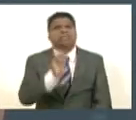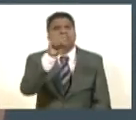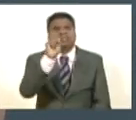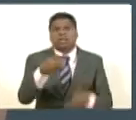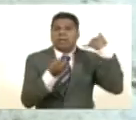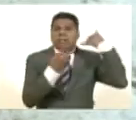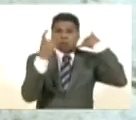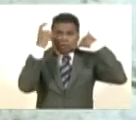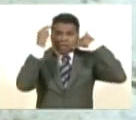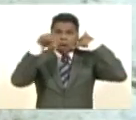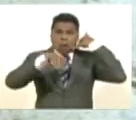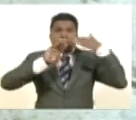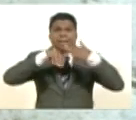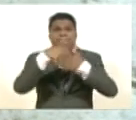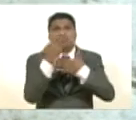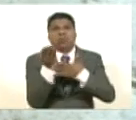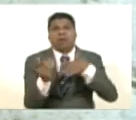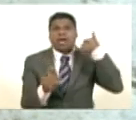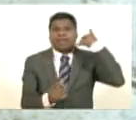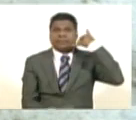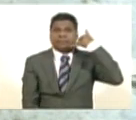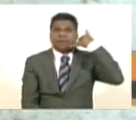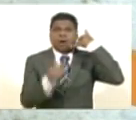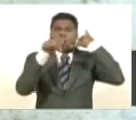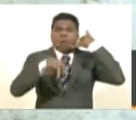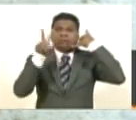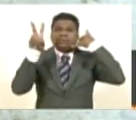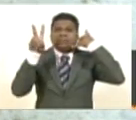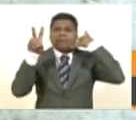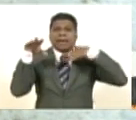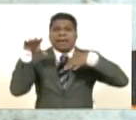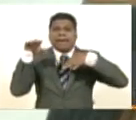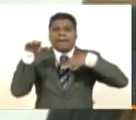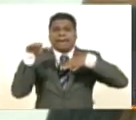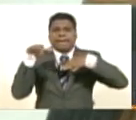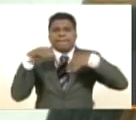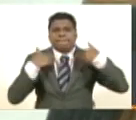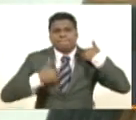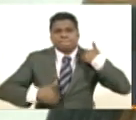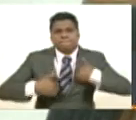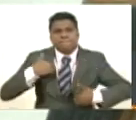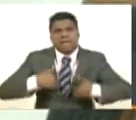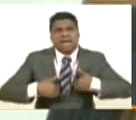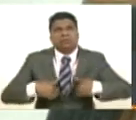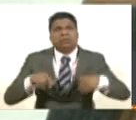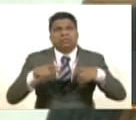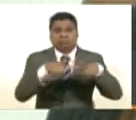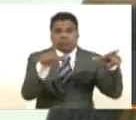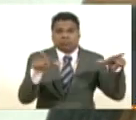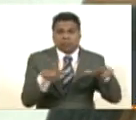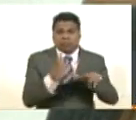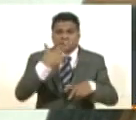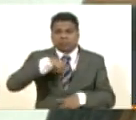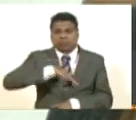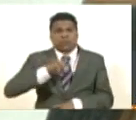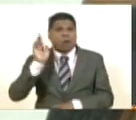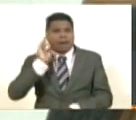hoy en la madrugada de hoy miércoles, amanecimos en nuestras instalaciones,